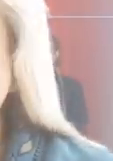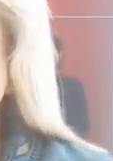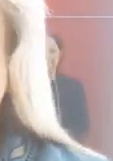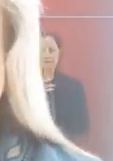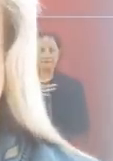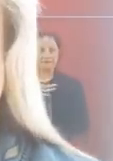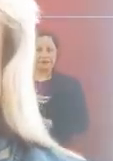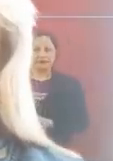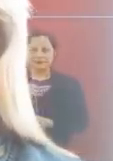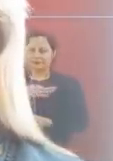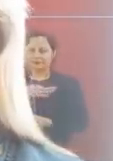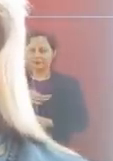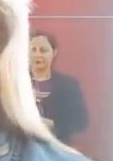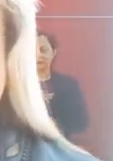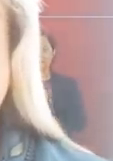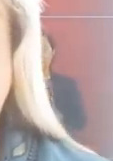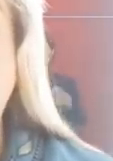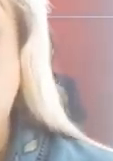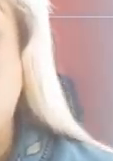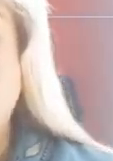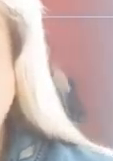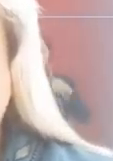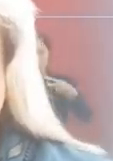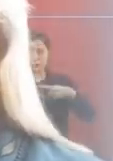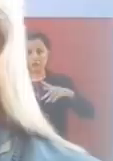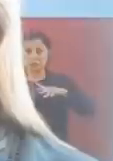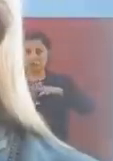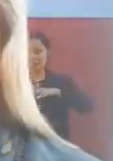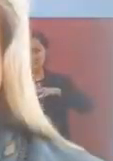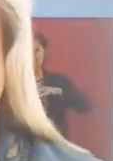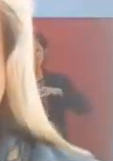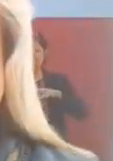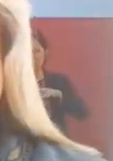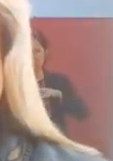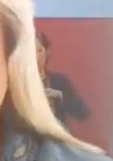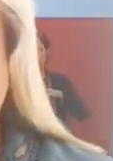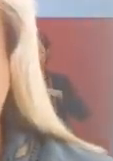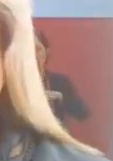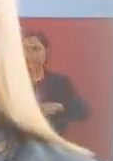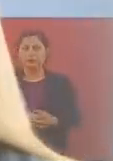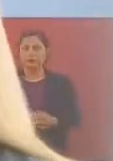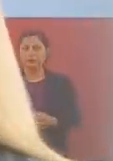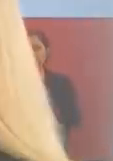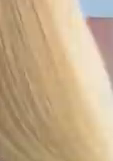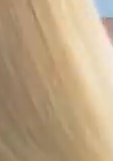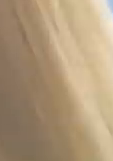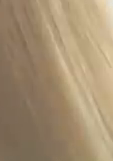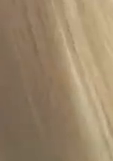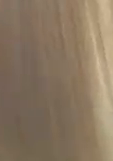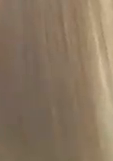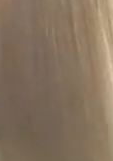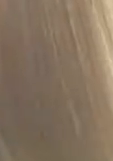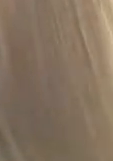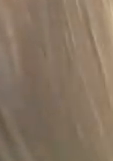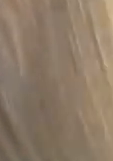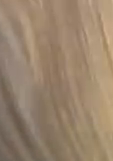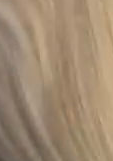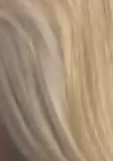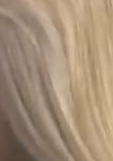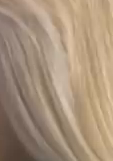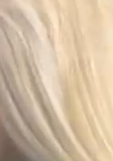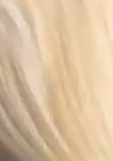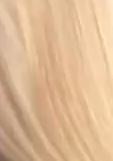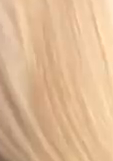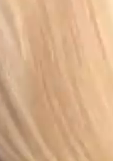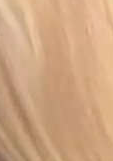Era a partir de ayer apenas empezó la dispersión de estos apoyos a nuestros adultos mayores. Y bueno, nada más les voy a poner